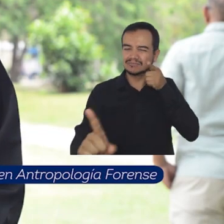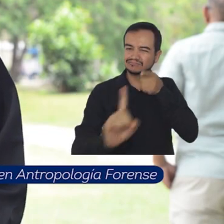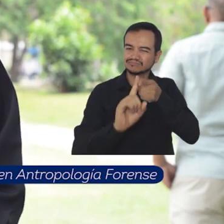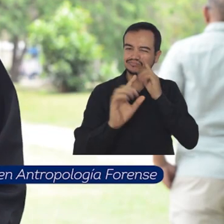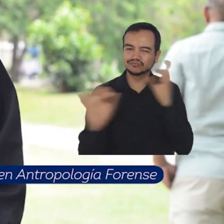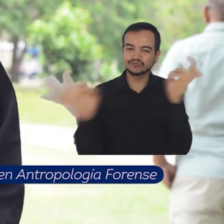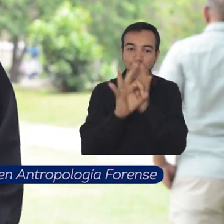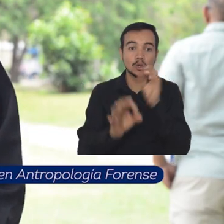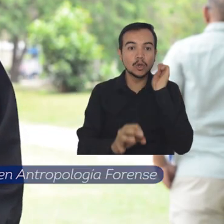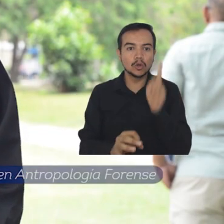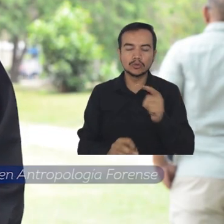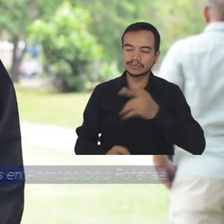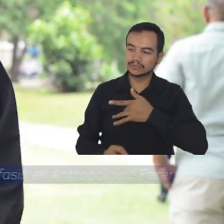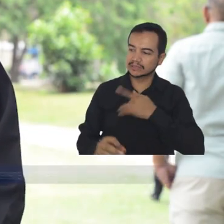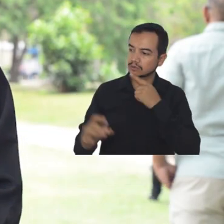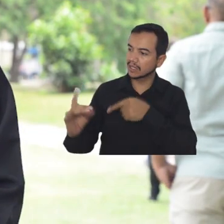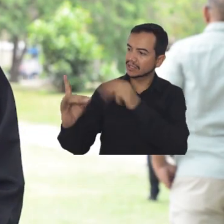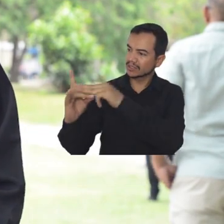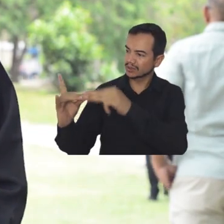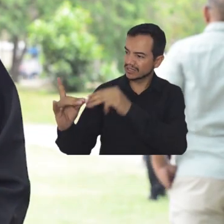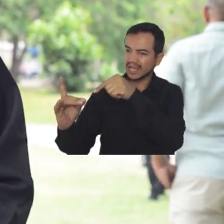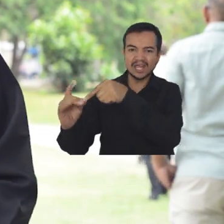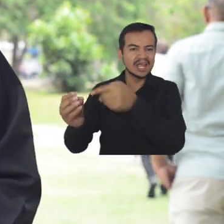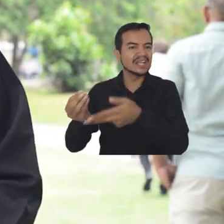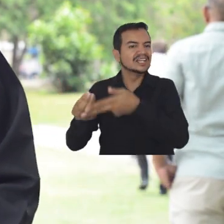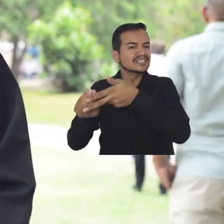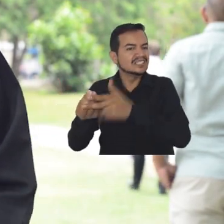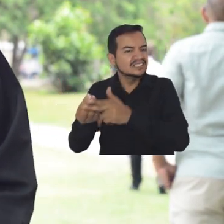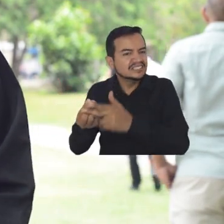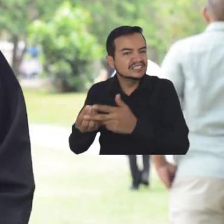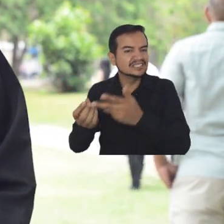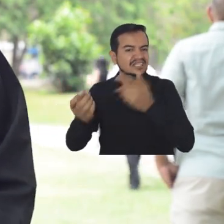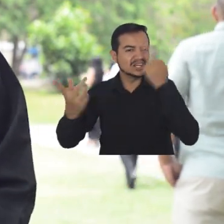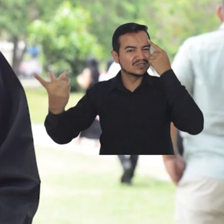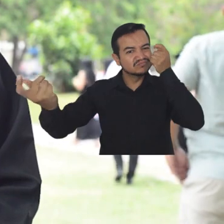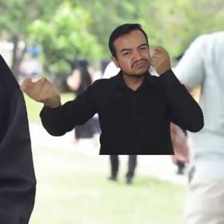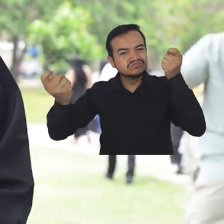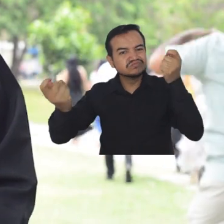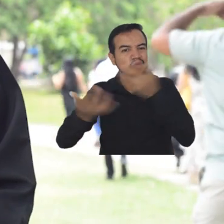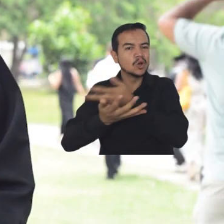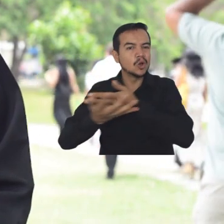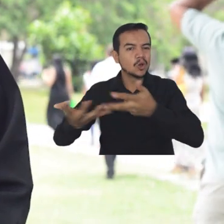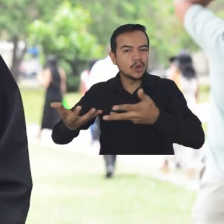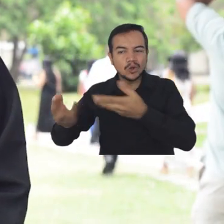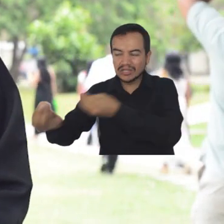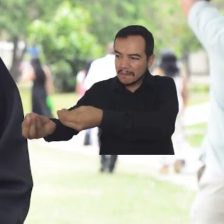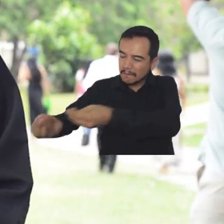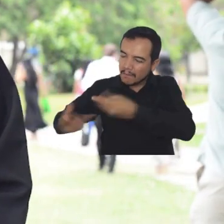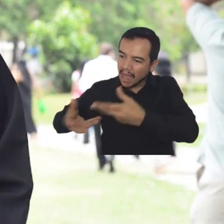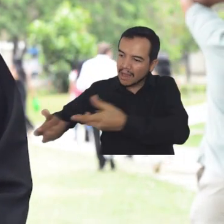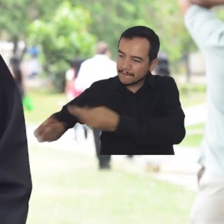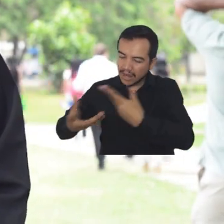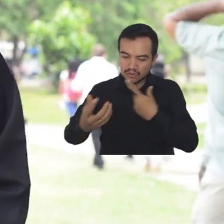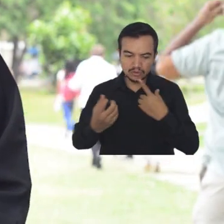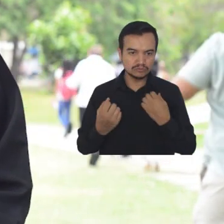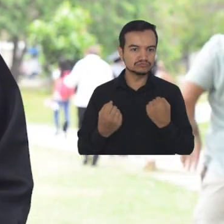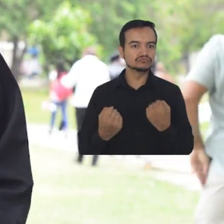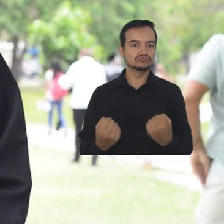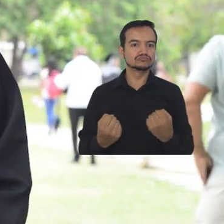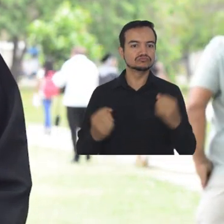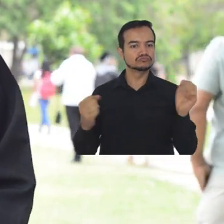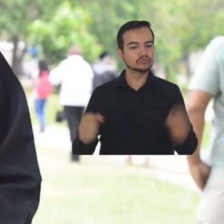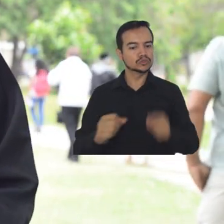línea porque siento que es una universidad que me genera diferentes mecanismos y diferentes herramientas